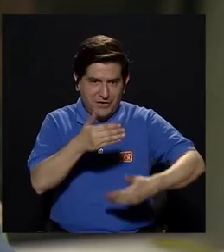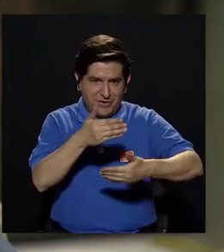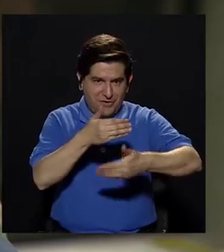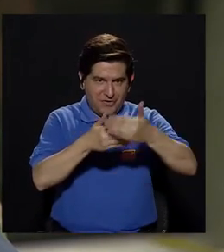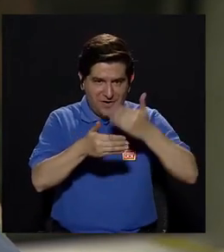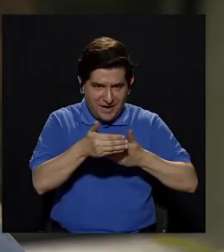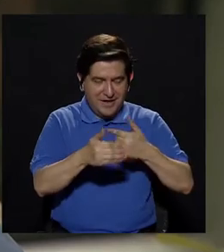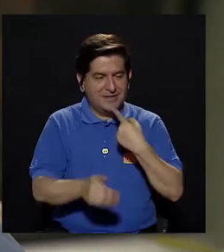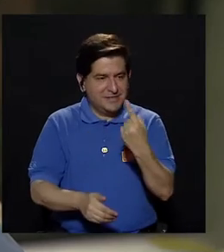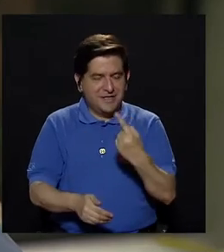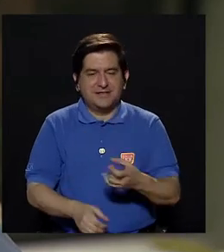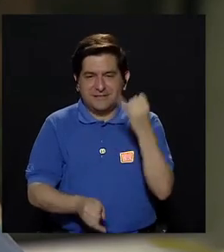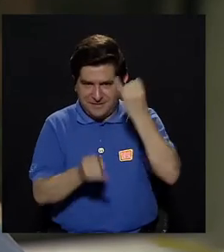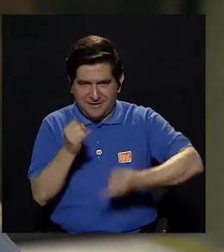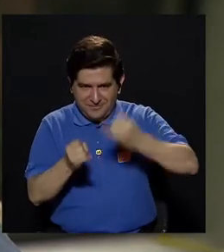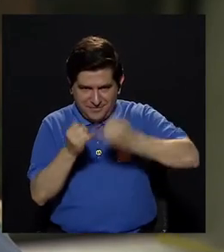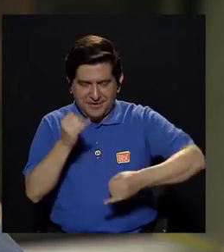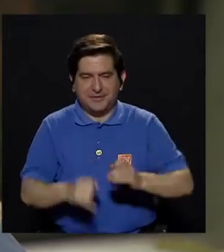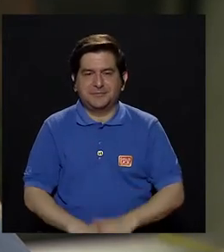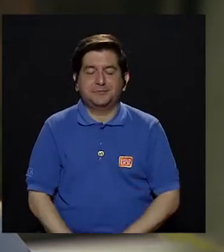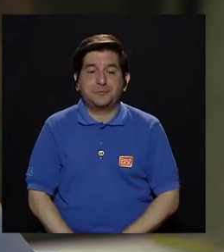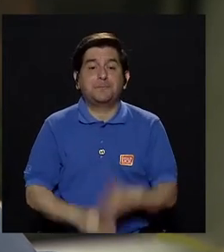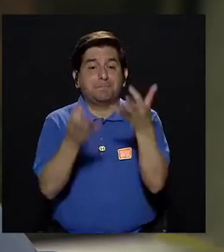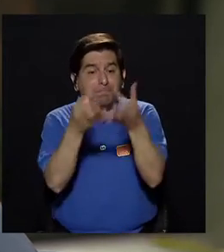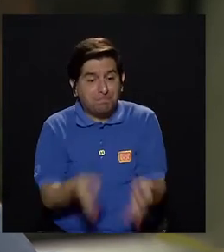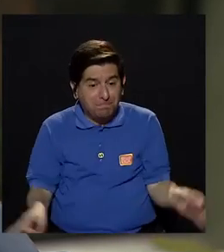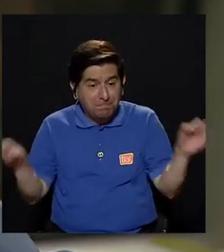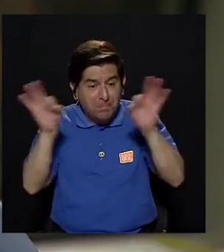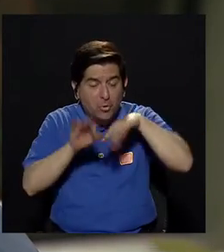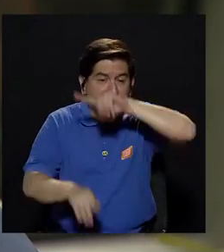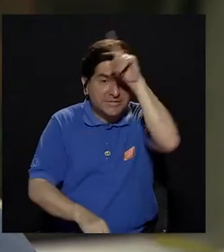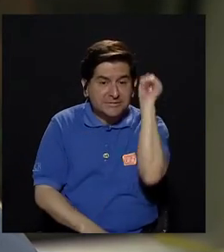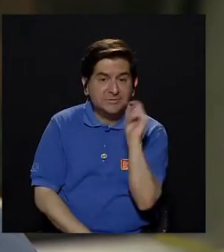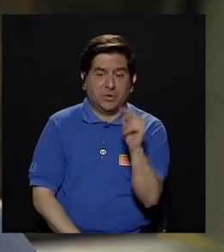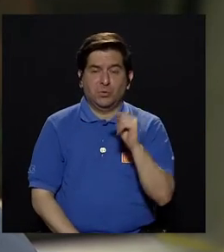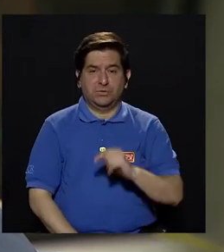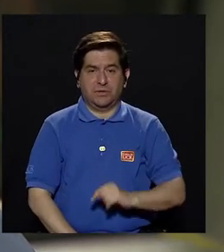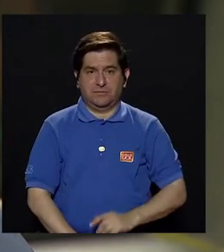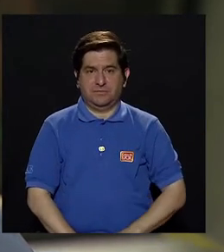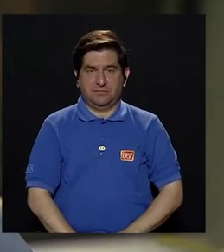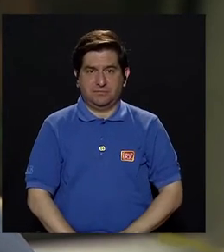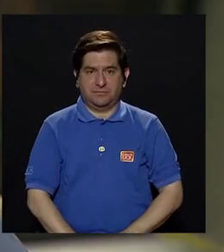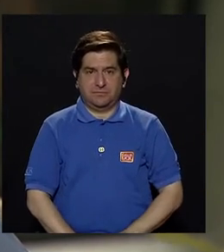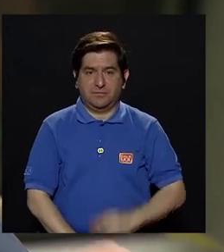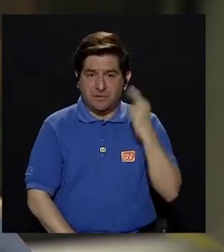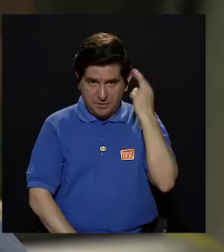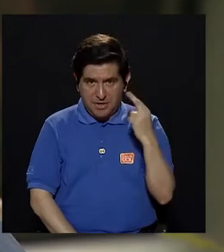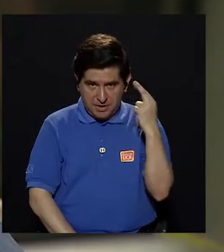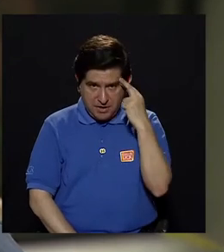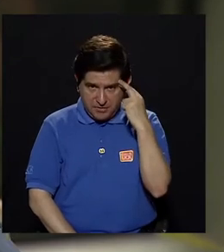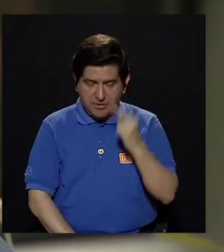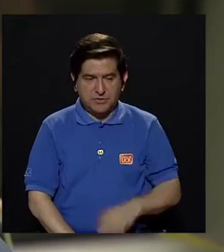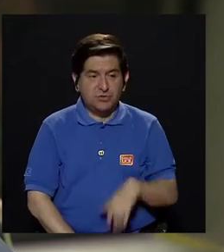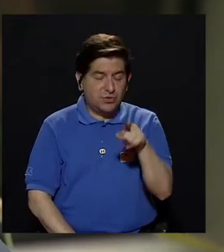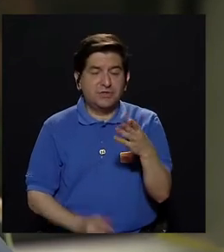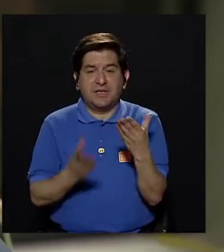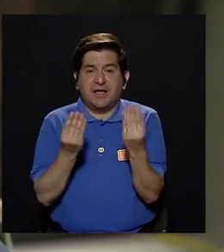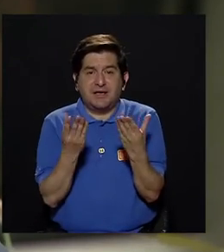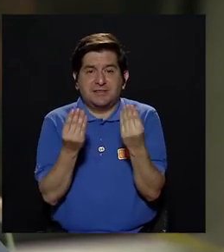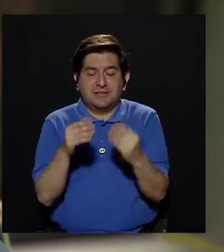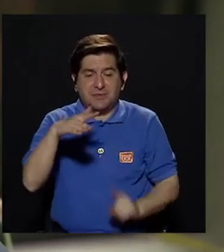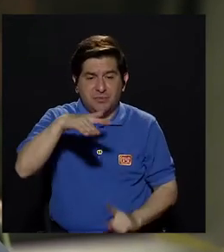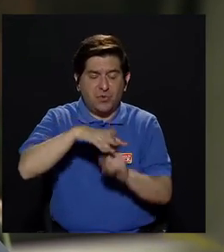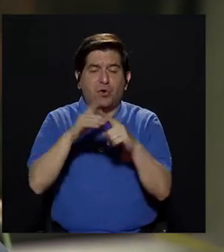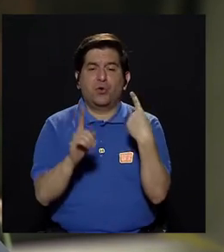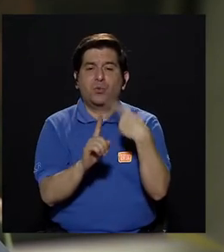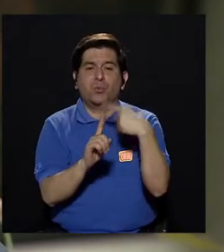adelanto a lo que iba a decir al cierre, ¿verdad? Que es la importancia de consultar. Y a raíz de esto, ¿verdad? De ese temor a que le